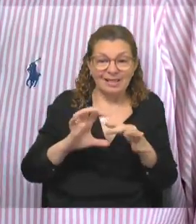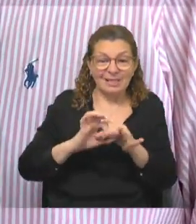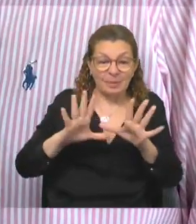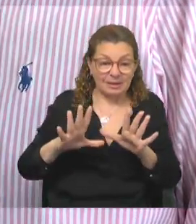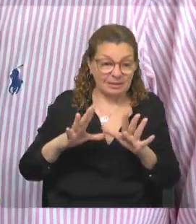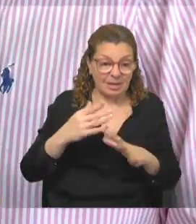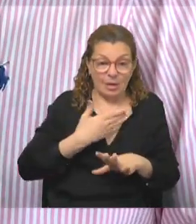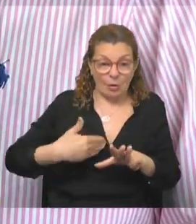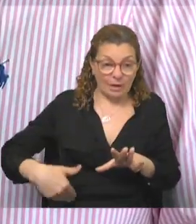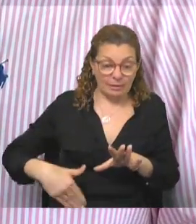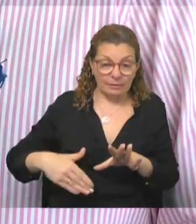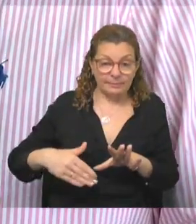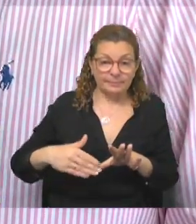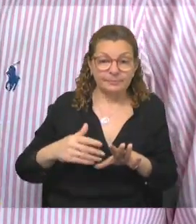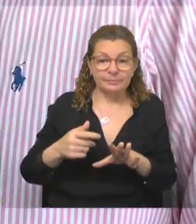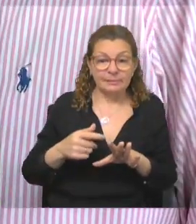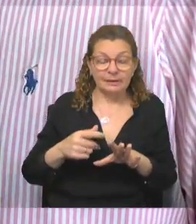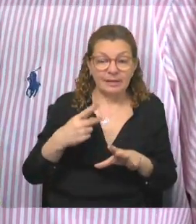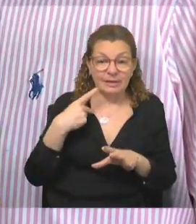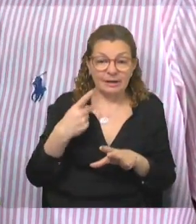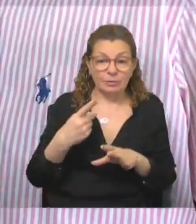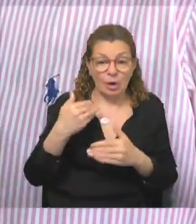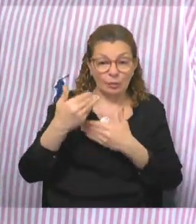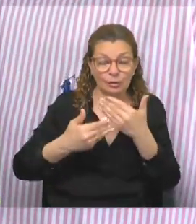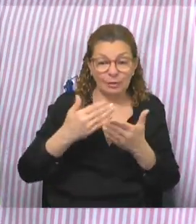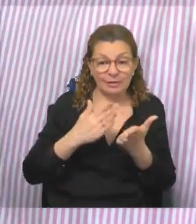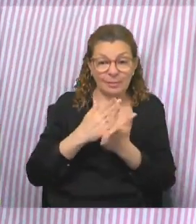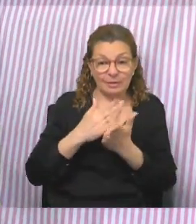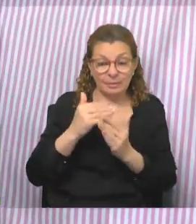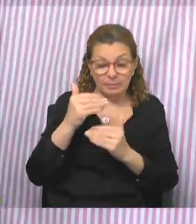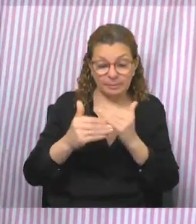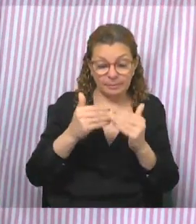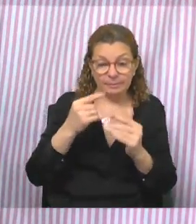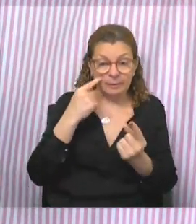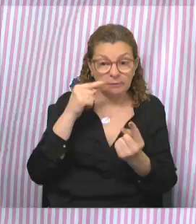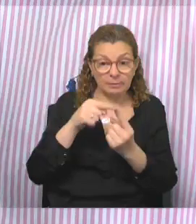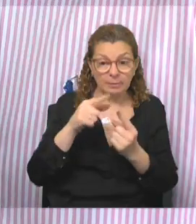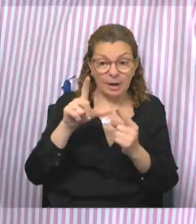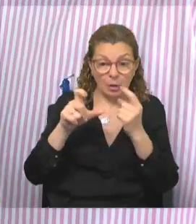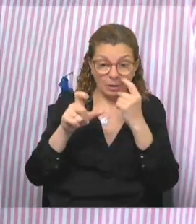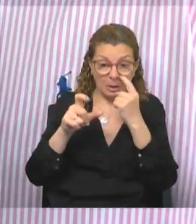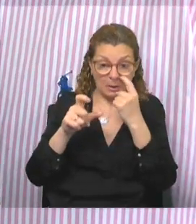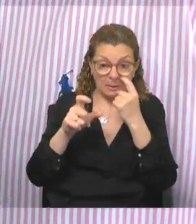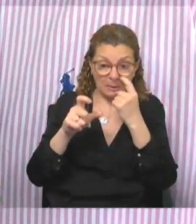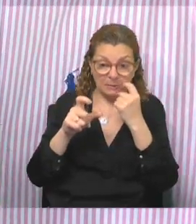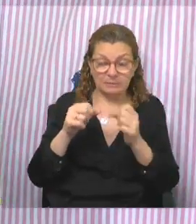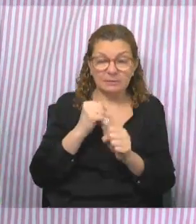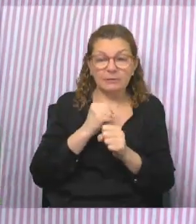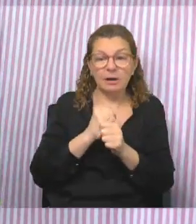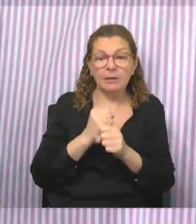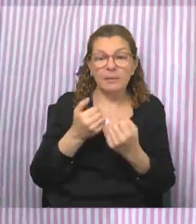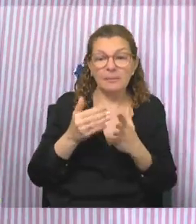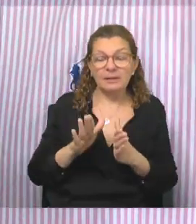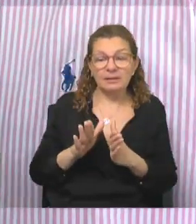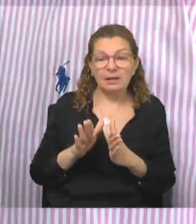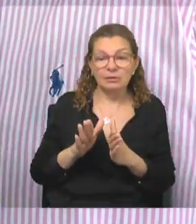gobierno cambios de de de directores ha continuado con una línea la línea más fuerte lógicamente es al principio es